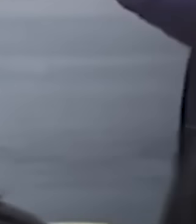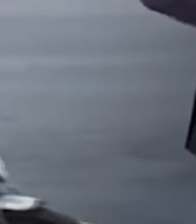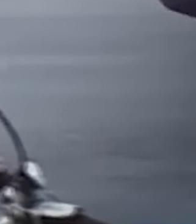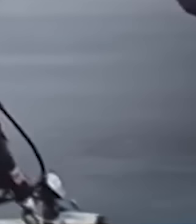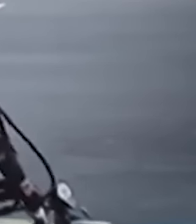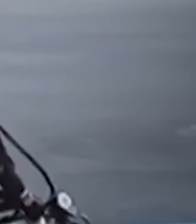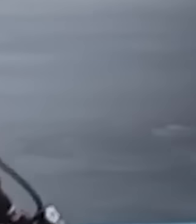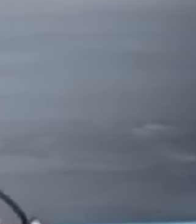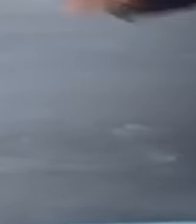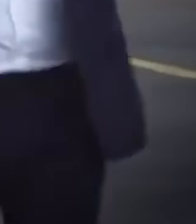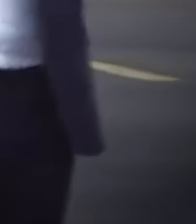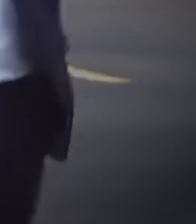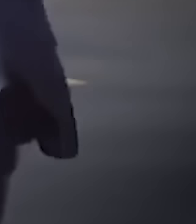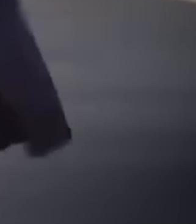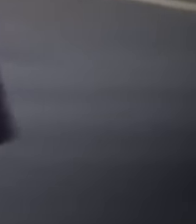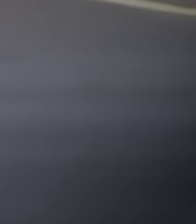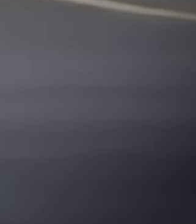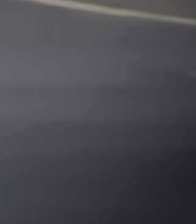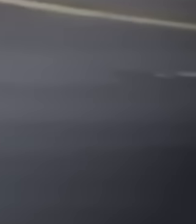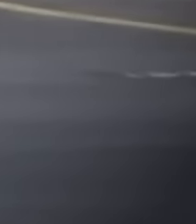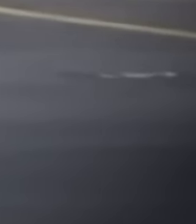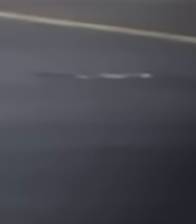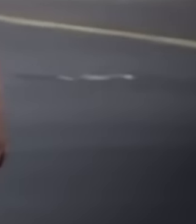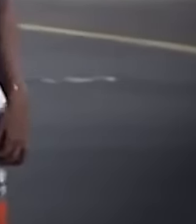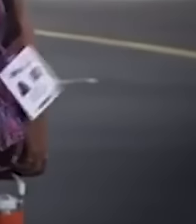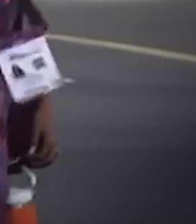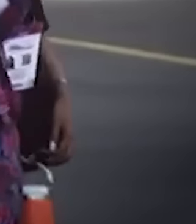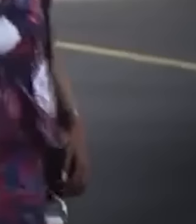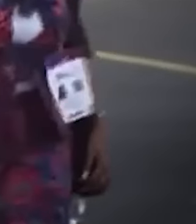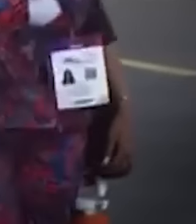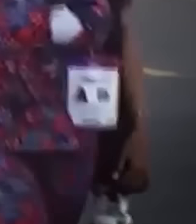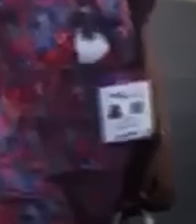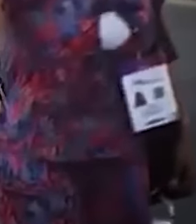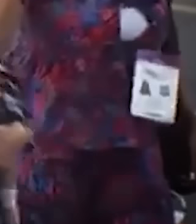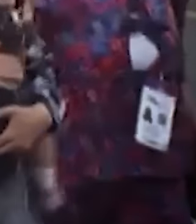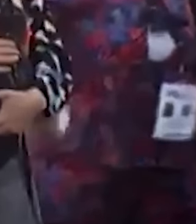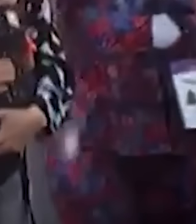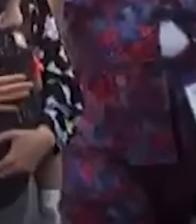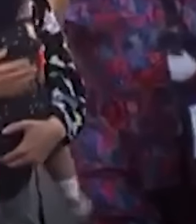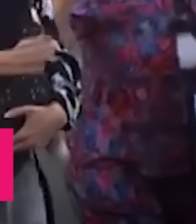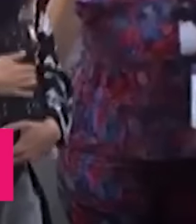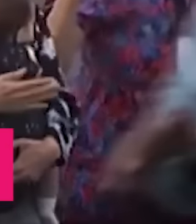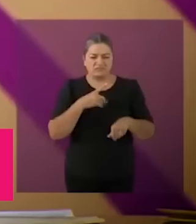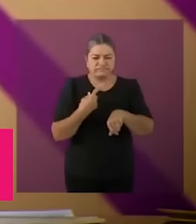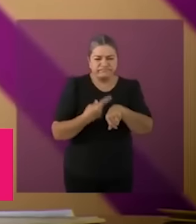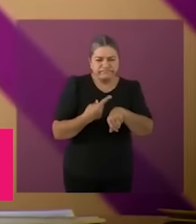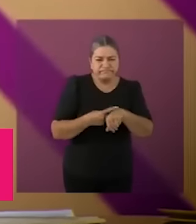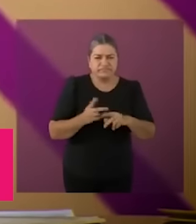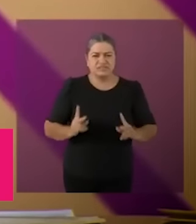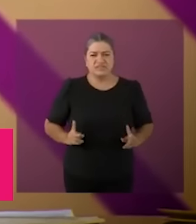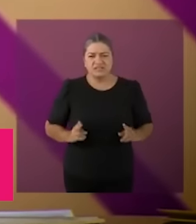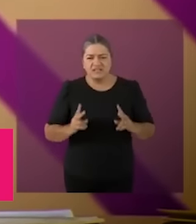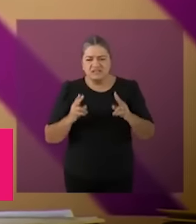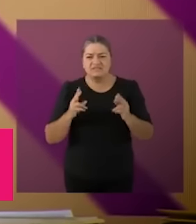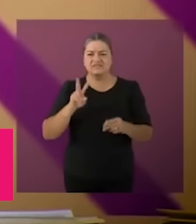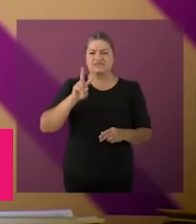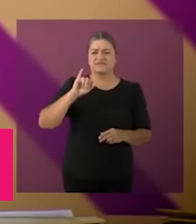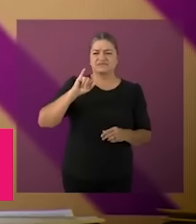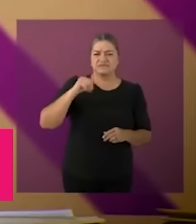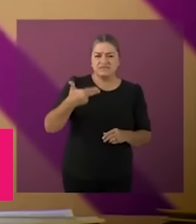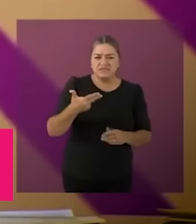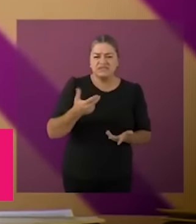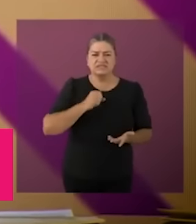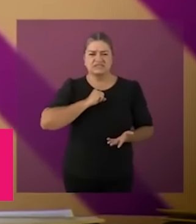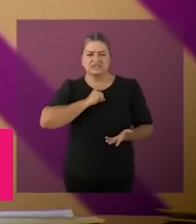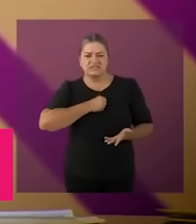y que decir mentiras pague cara su factura de vergüenza social. Así de sencillo. Continuar como fuimos testigos